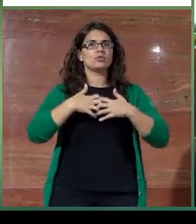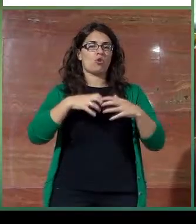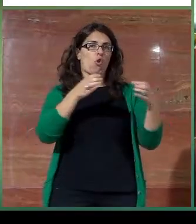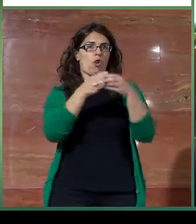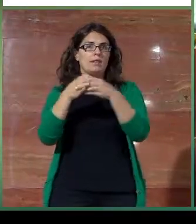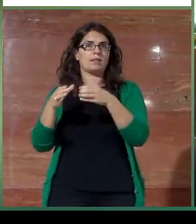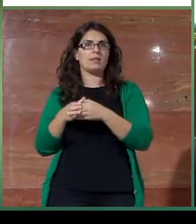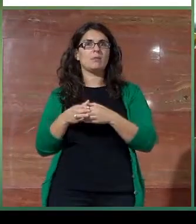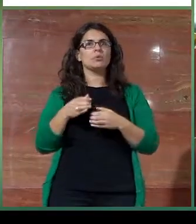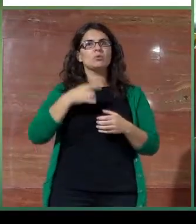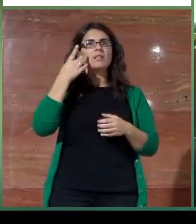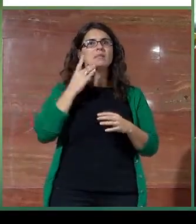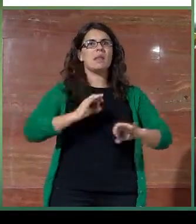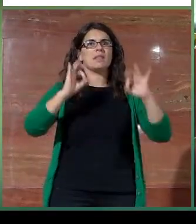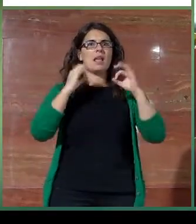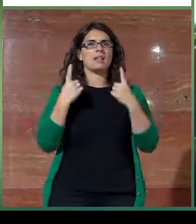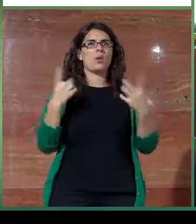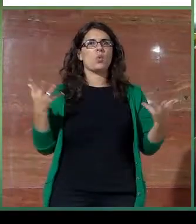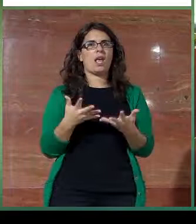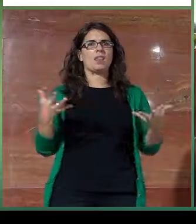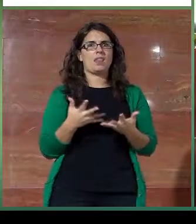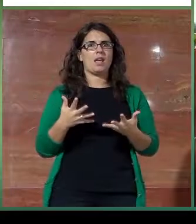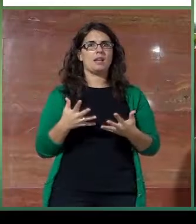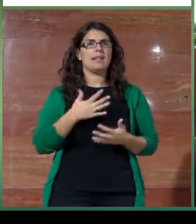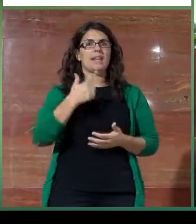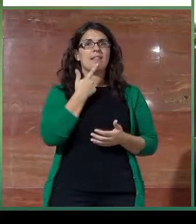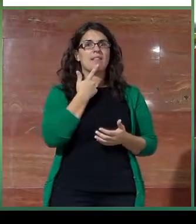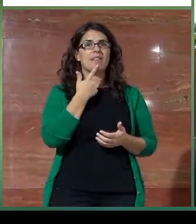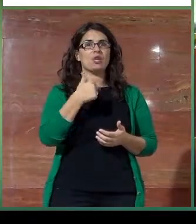idea que requiere su necesaria urgencia. Es decir,